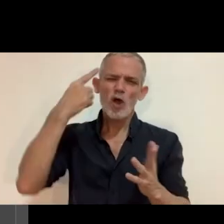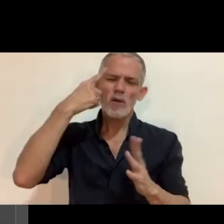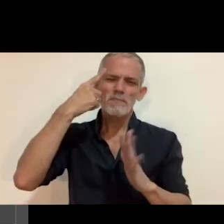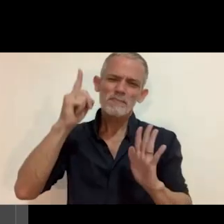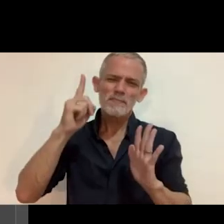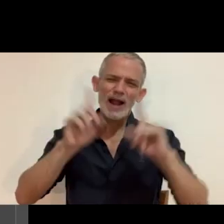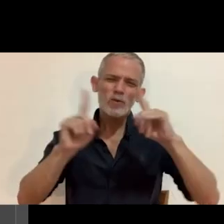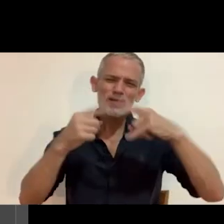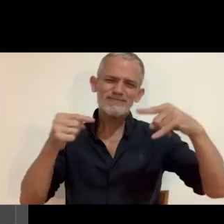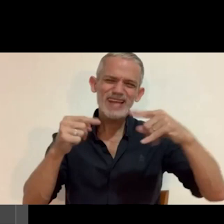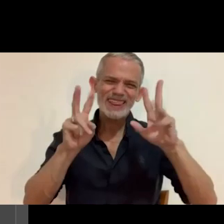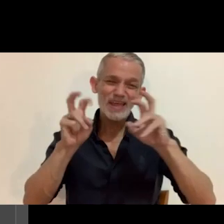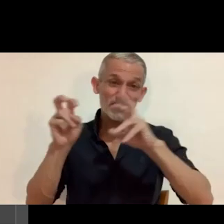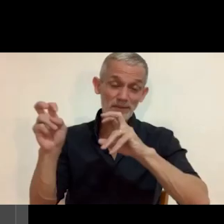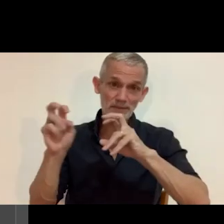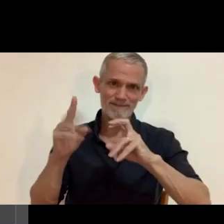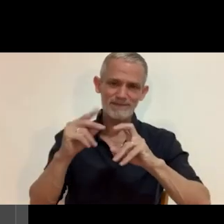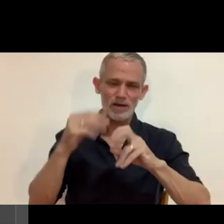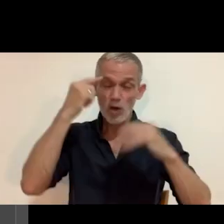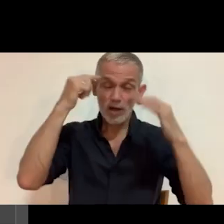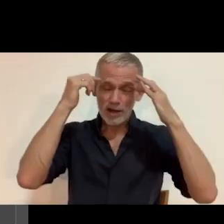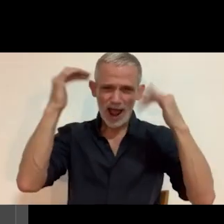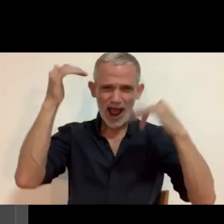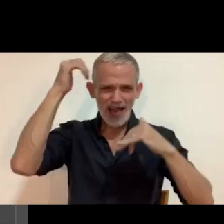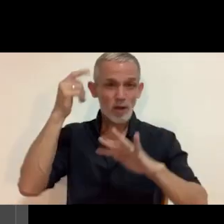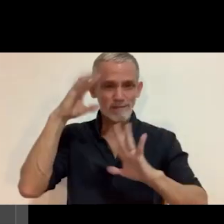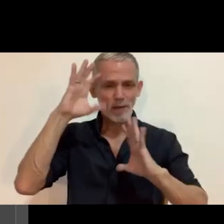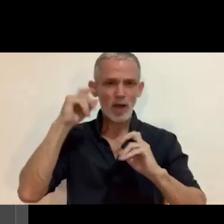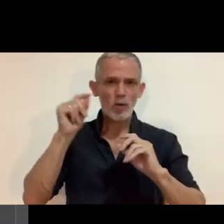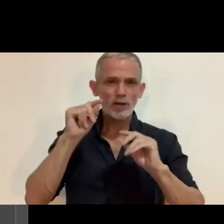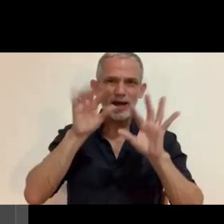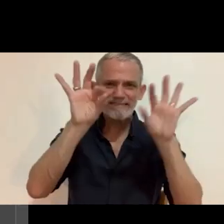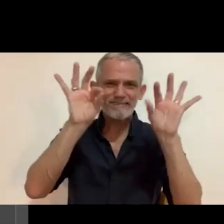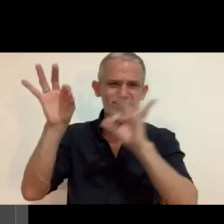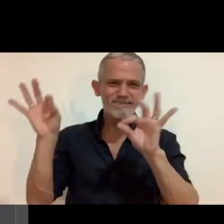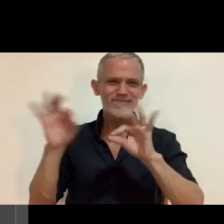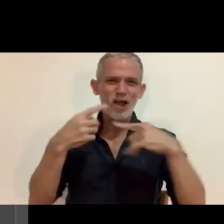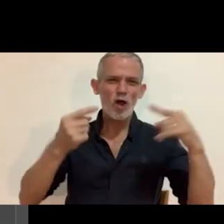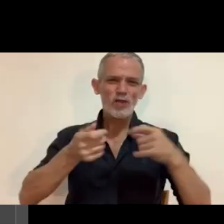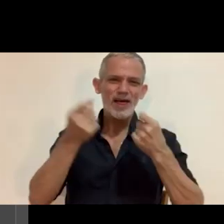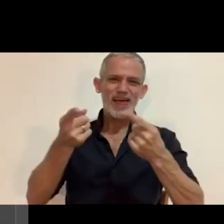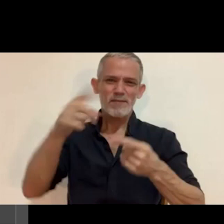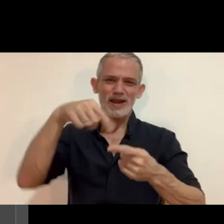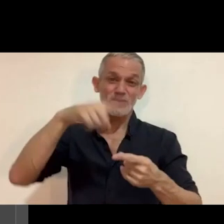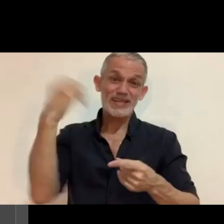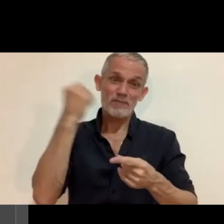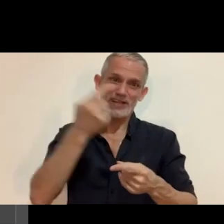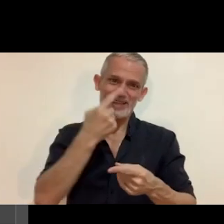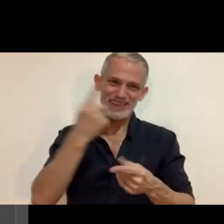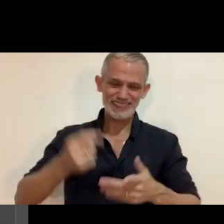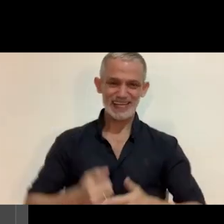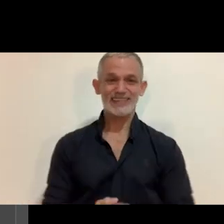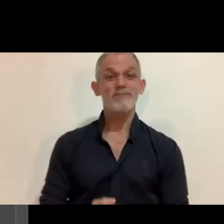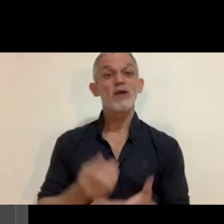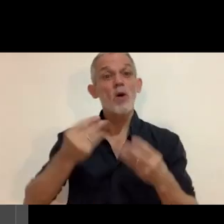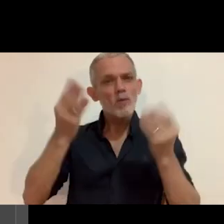cosas porque tengo toda la jurisprudencia metida en la cabeza, entonces voy intercalando algunas cosas que me parecen que son importantes. Por eso muchas